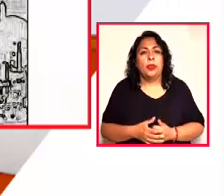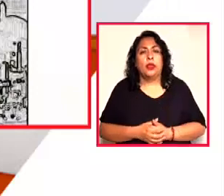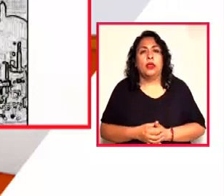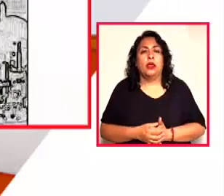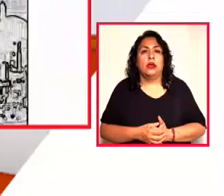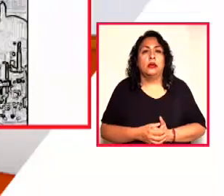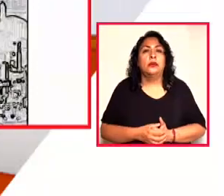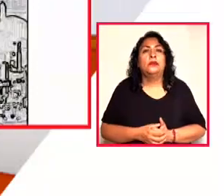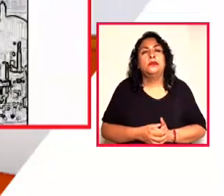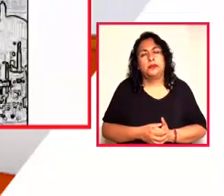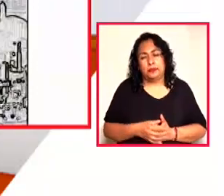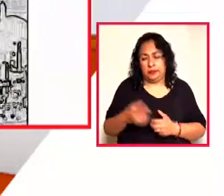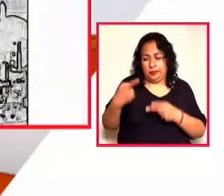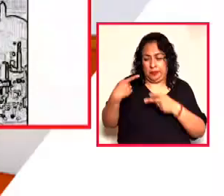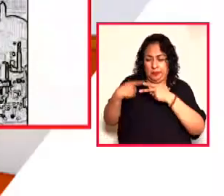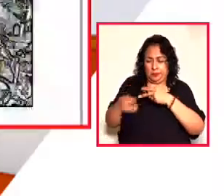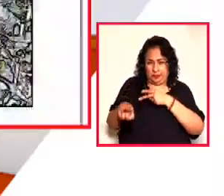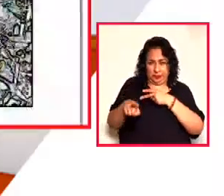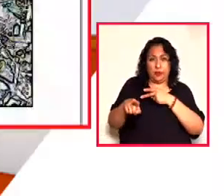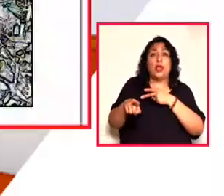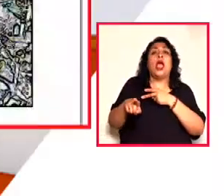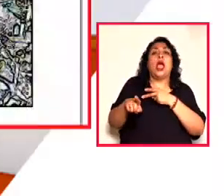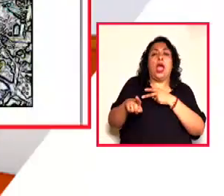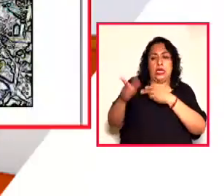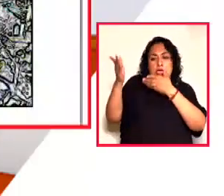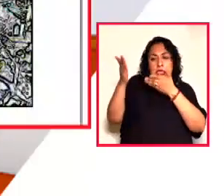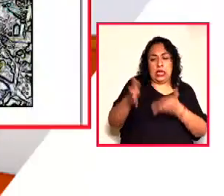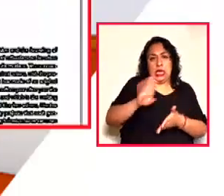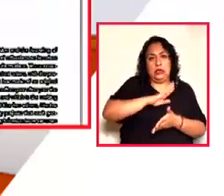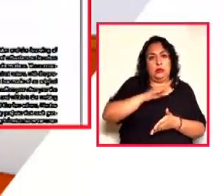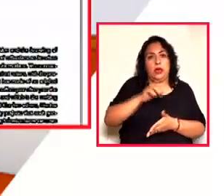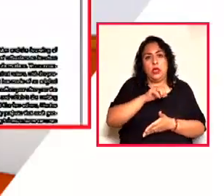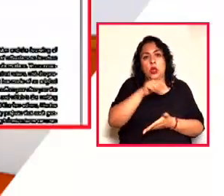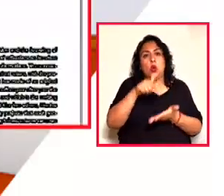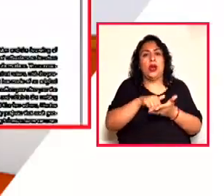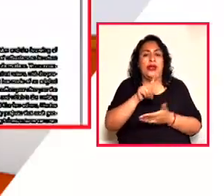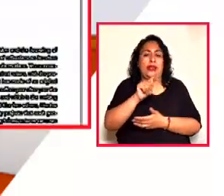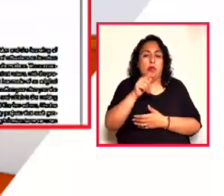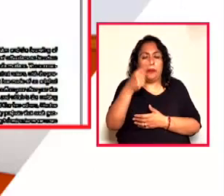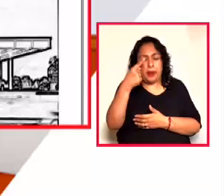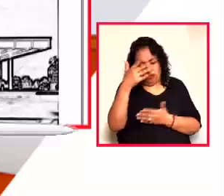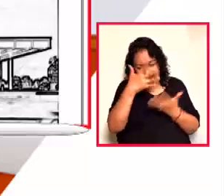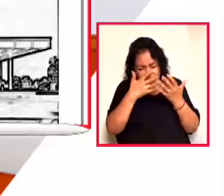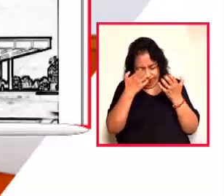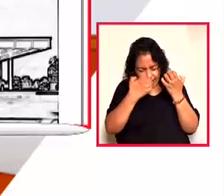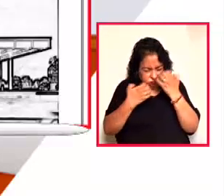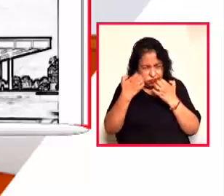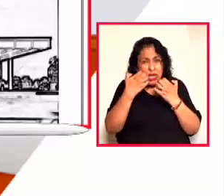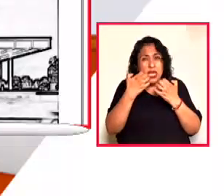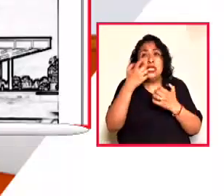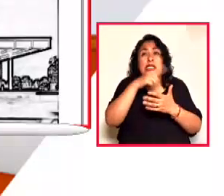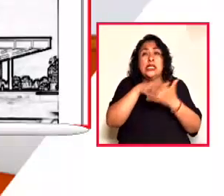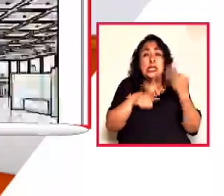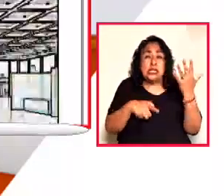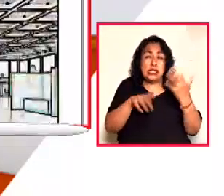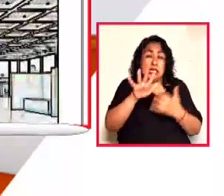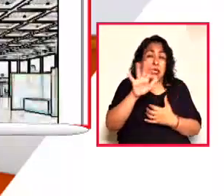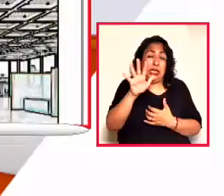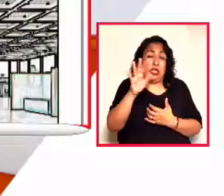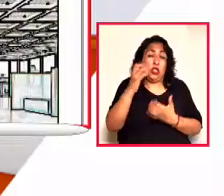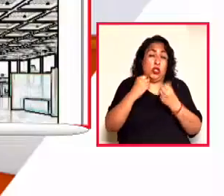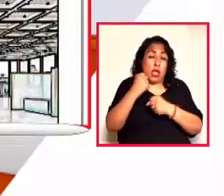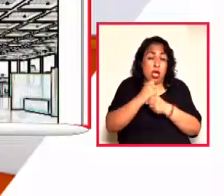El punto de partida fue la llegada de los españoles a Tenochtitlan para analizar y reflexionar los 5 siglos de transformaciones